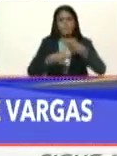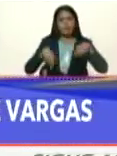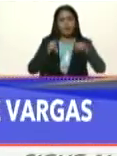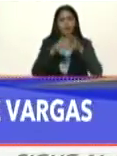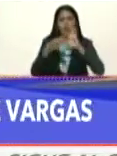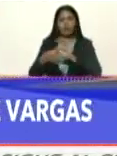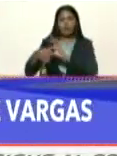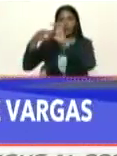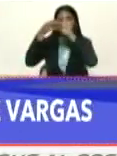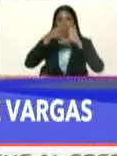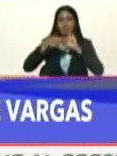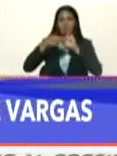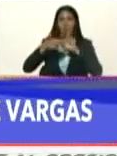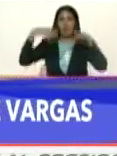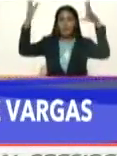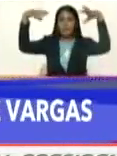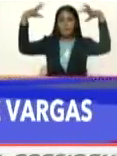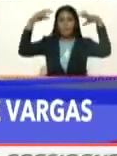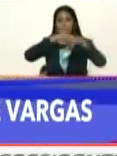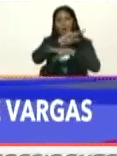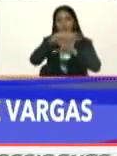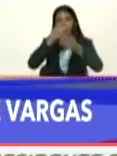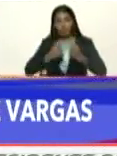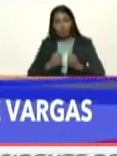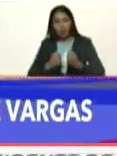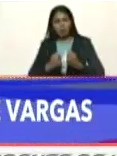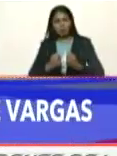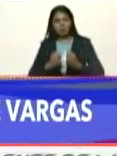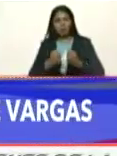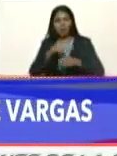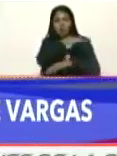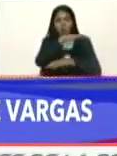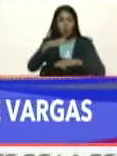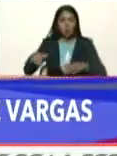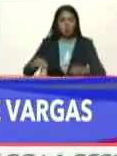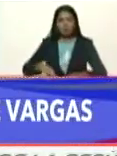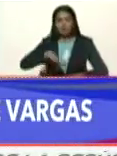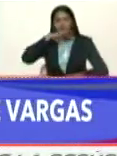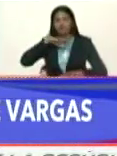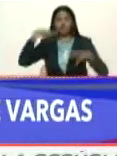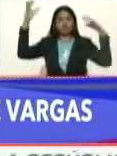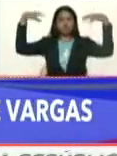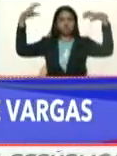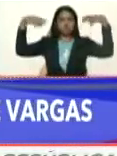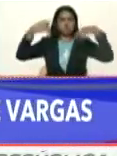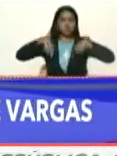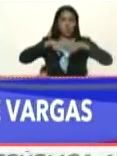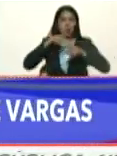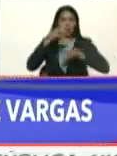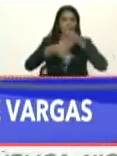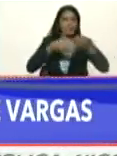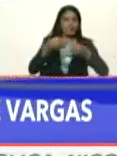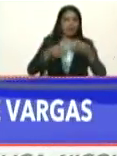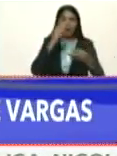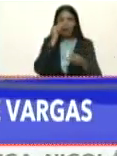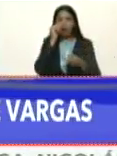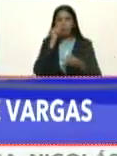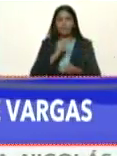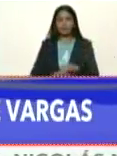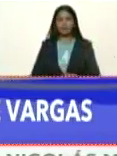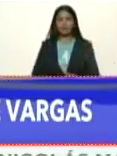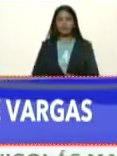invierno, en pleno palo de agua. Los Llanos inundados, y allí, como describía el general, mayor